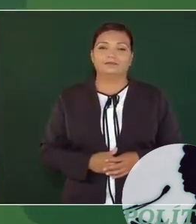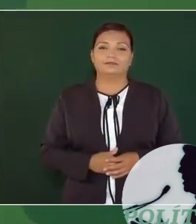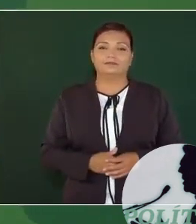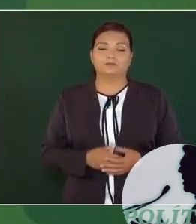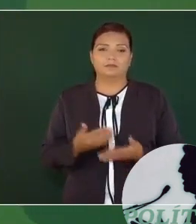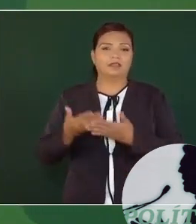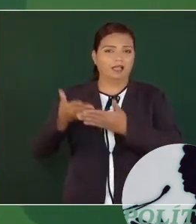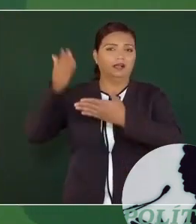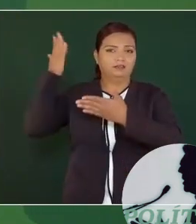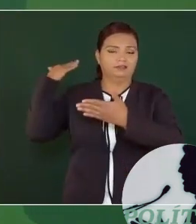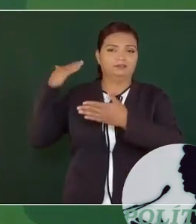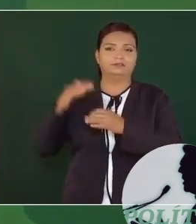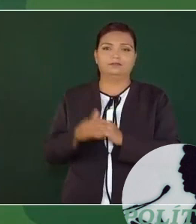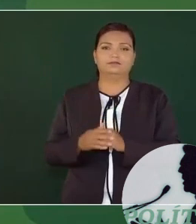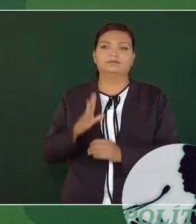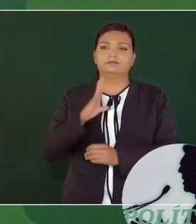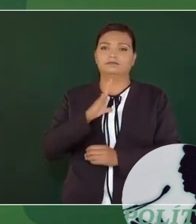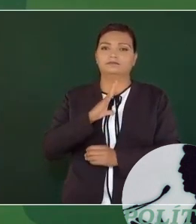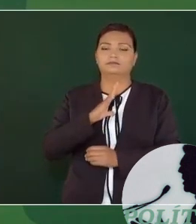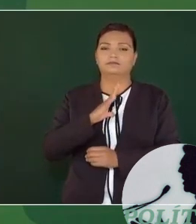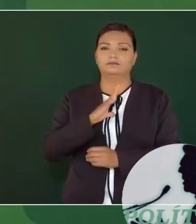Antes había la